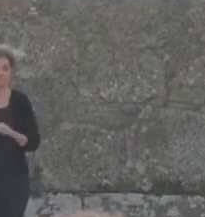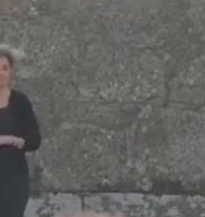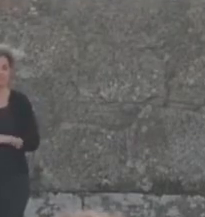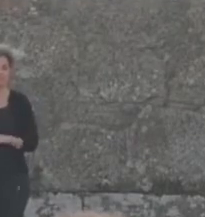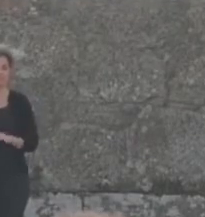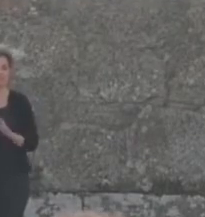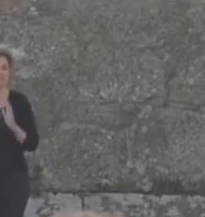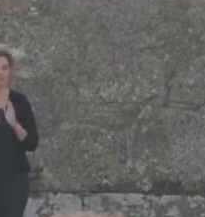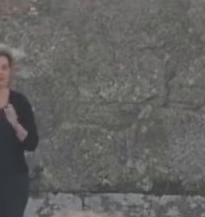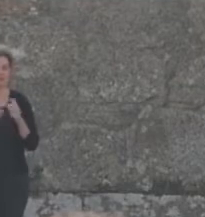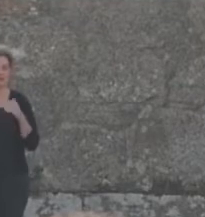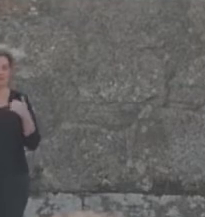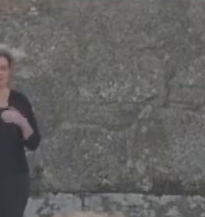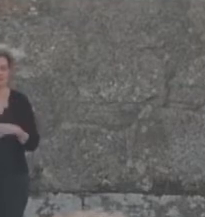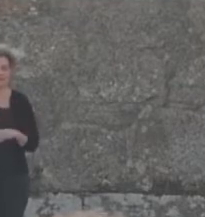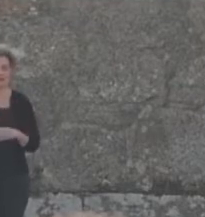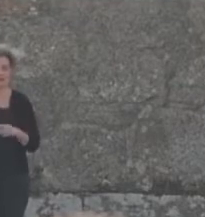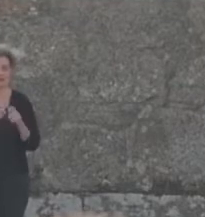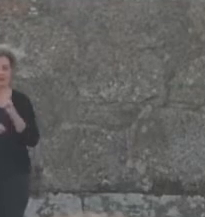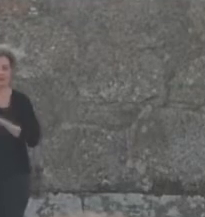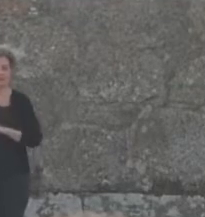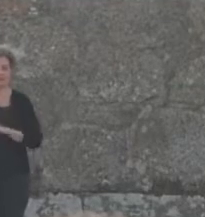papel das asociacións de memoria.